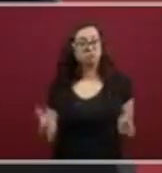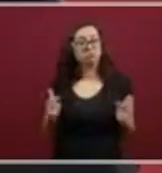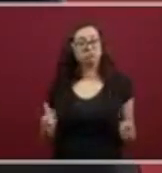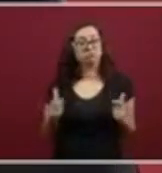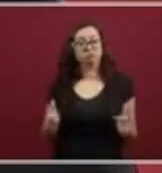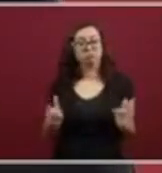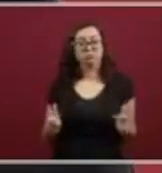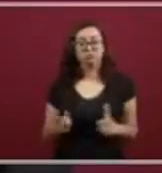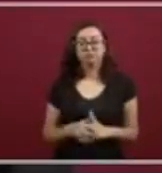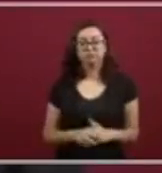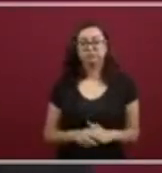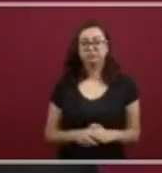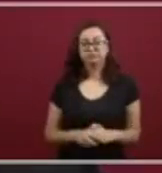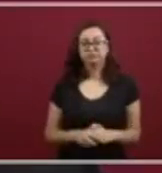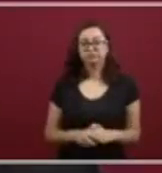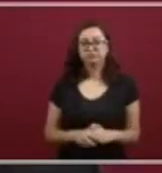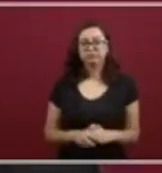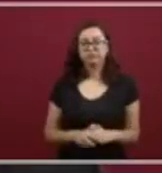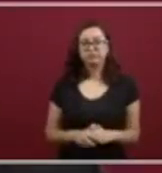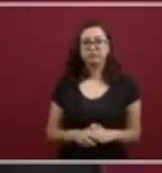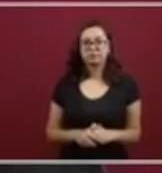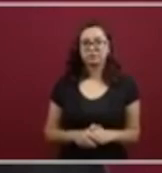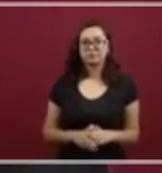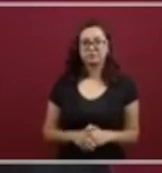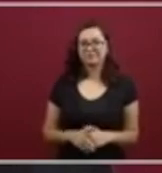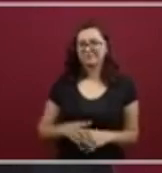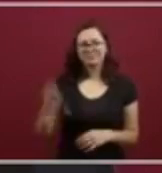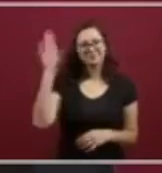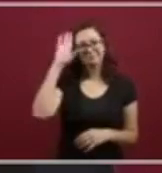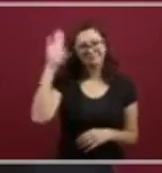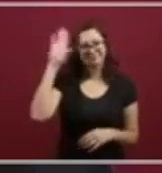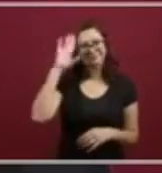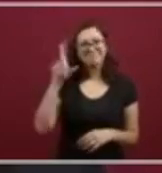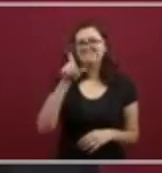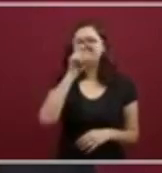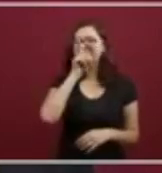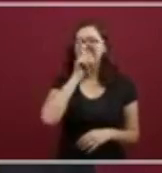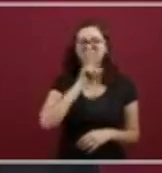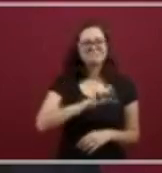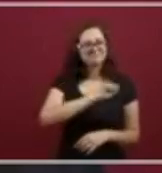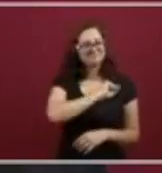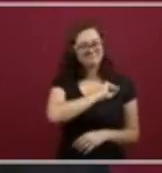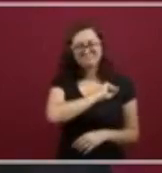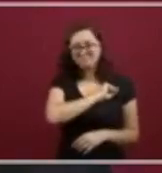A ese grado llegó la infamia